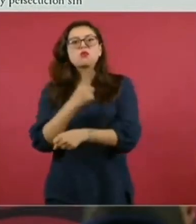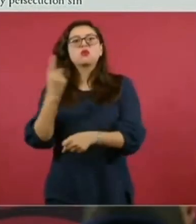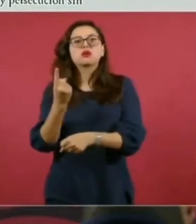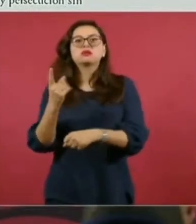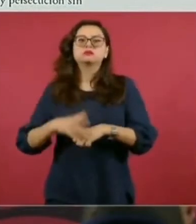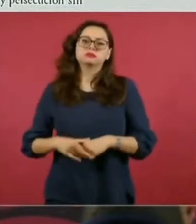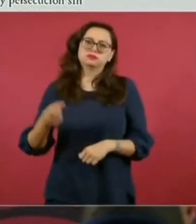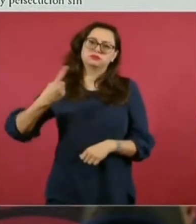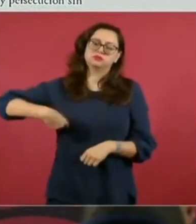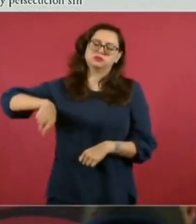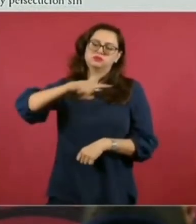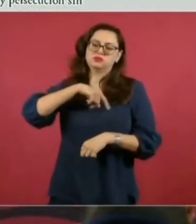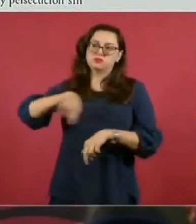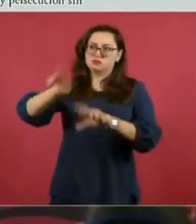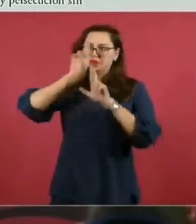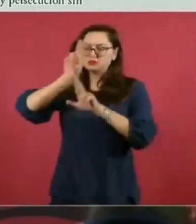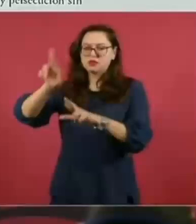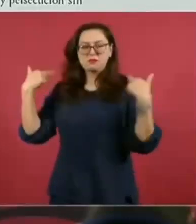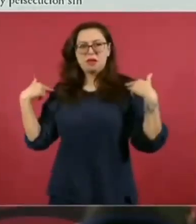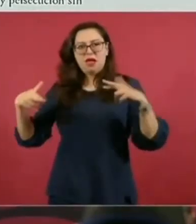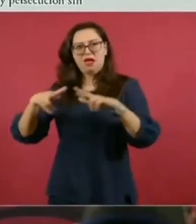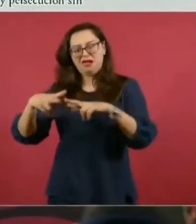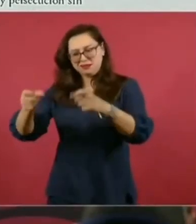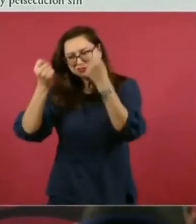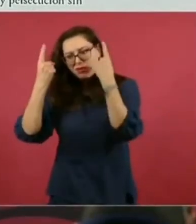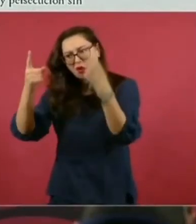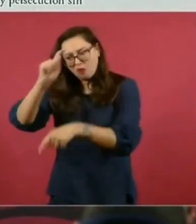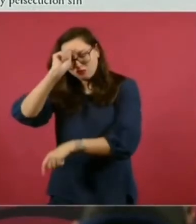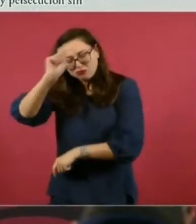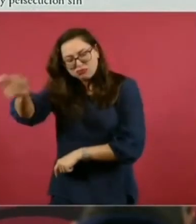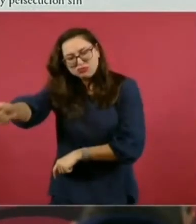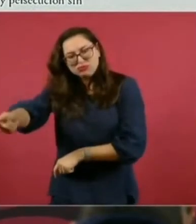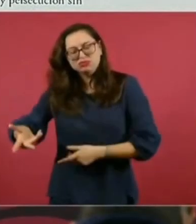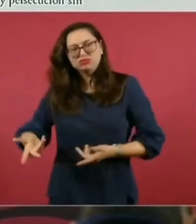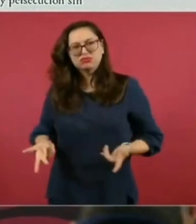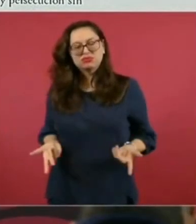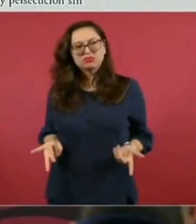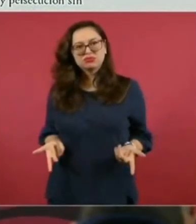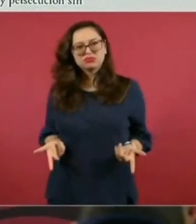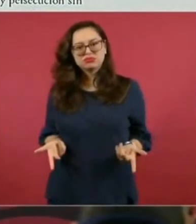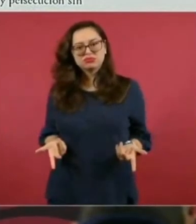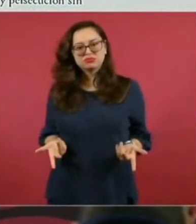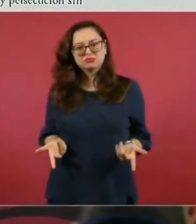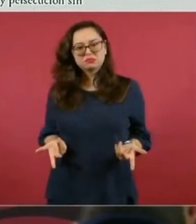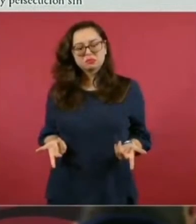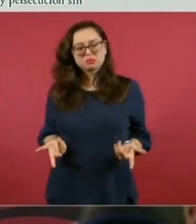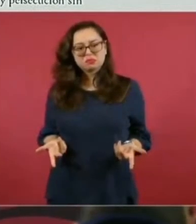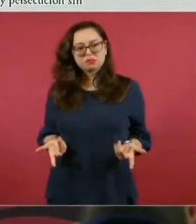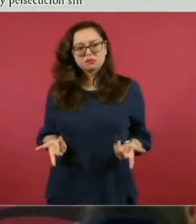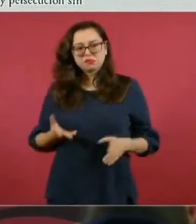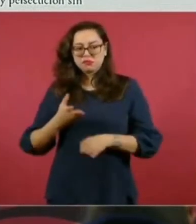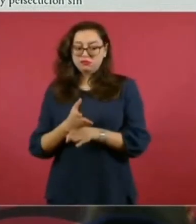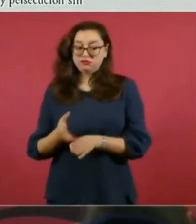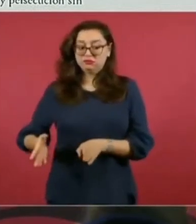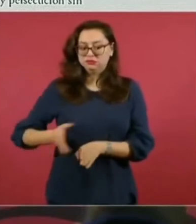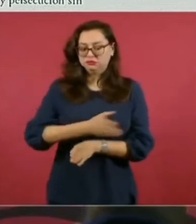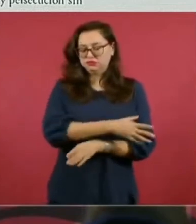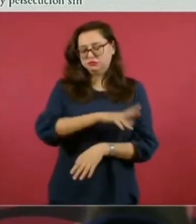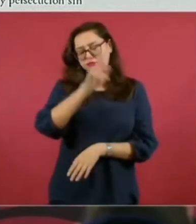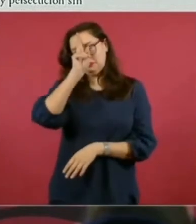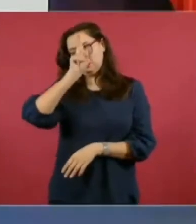se respeta a nuestros maestros, a nuestras maestras, no lo que sucedió en este